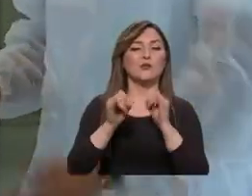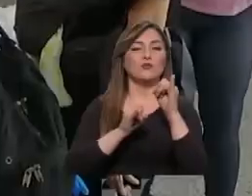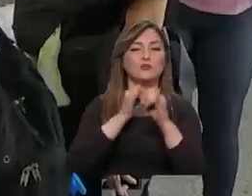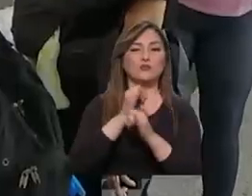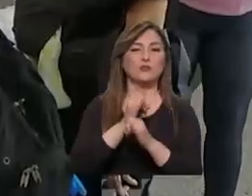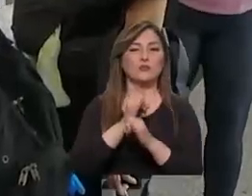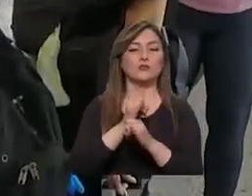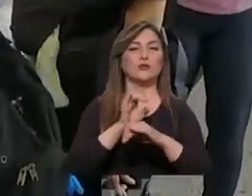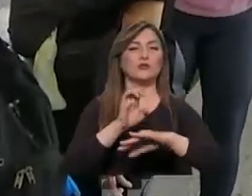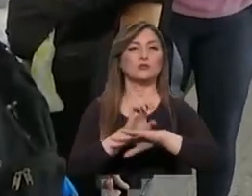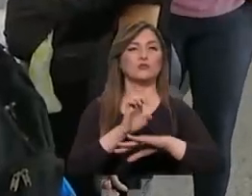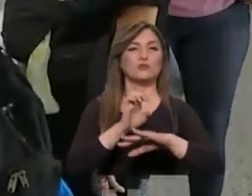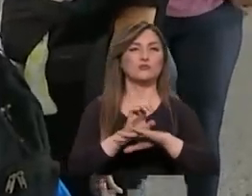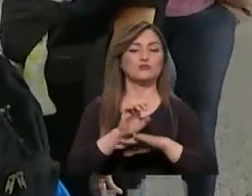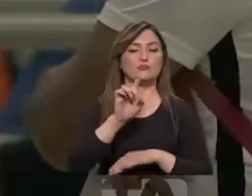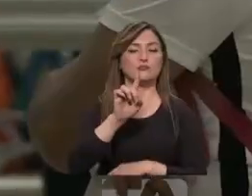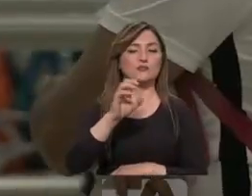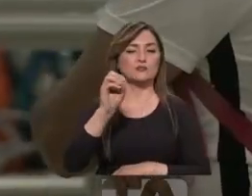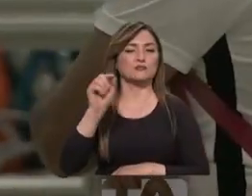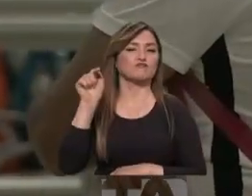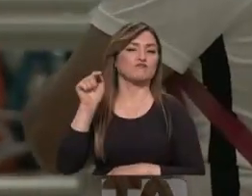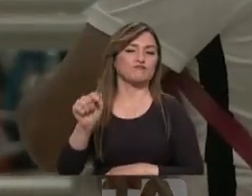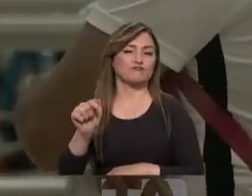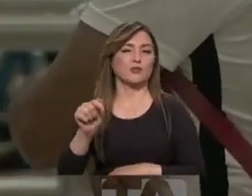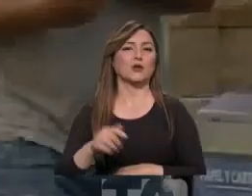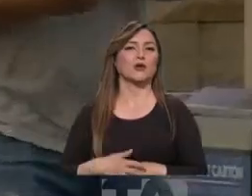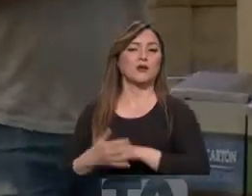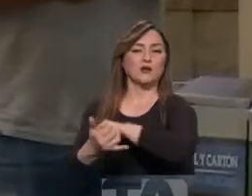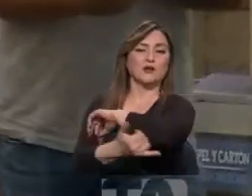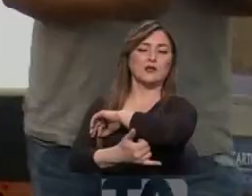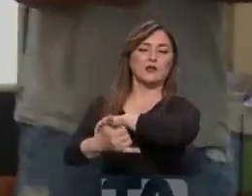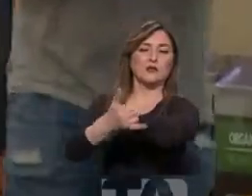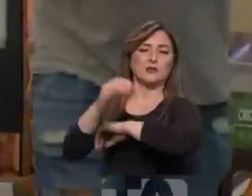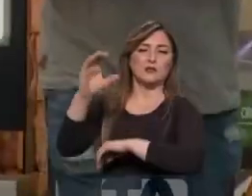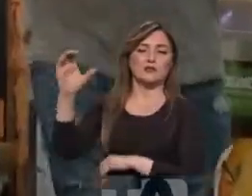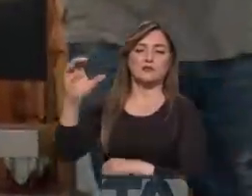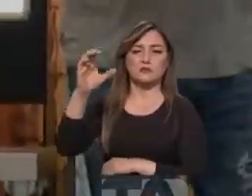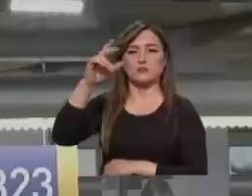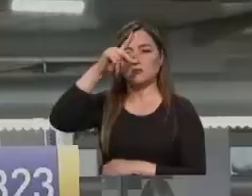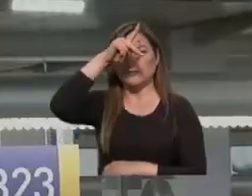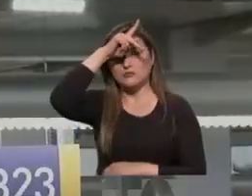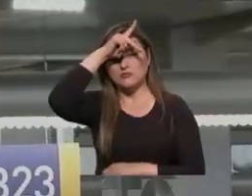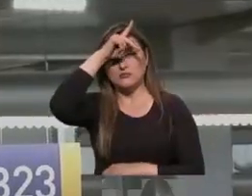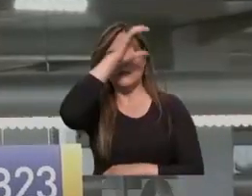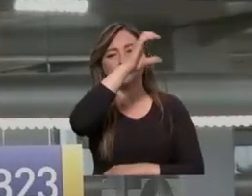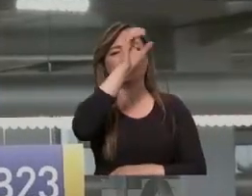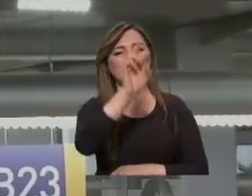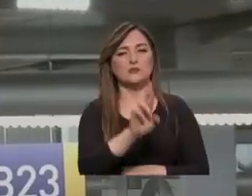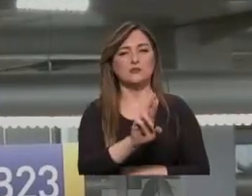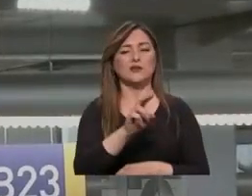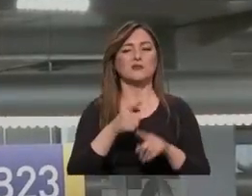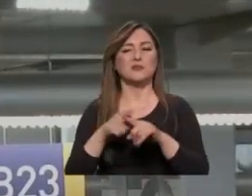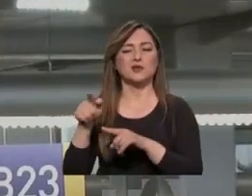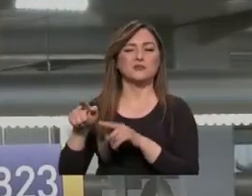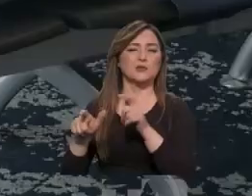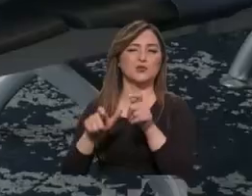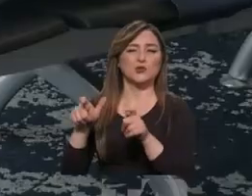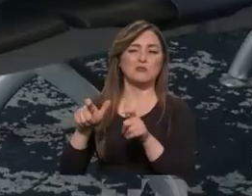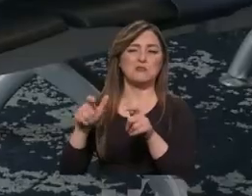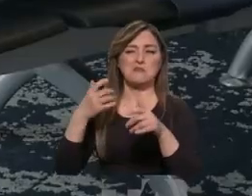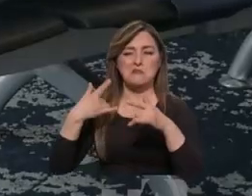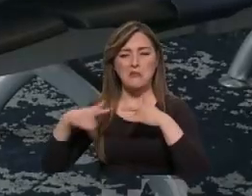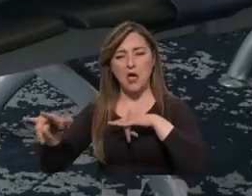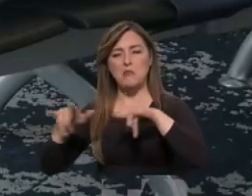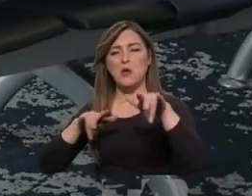Ecuador se ha quedado en alrededor de 100.000, mientras países como Colombia, Perú, Costa Rica, etcétera, han